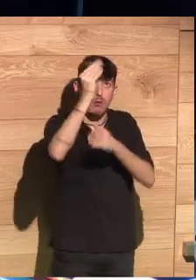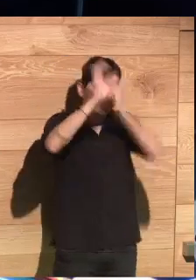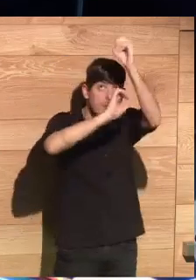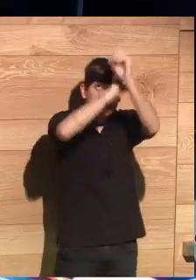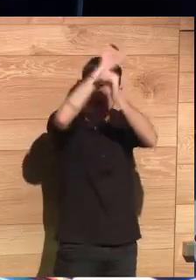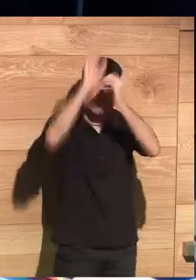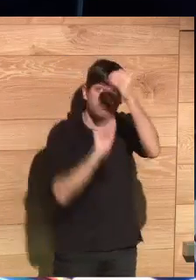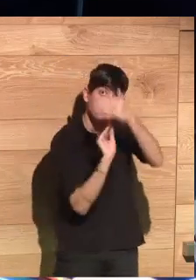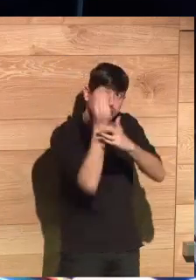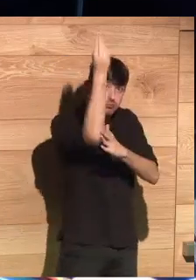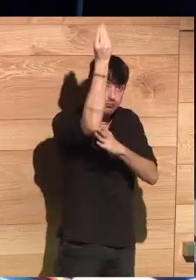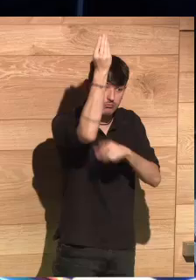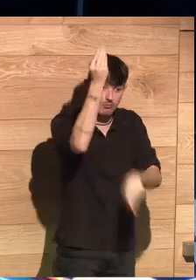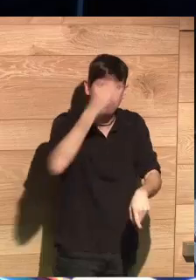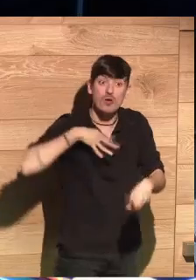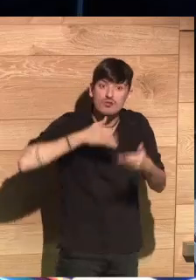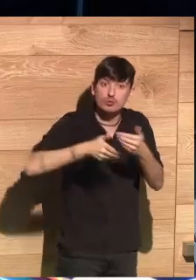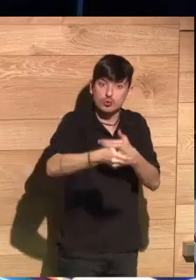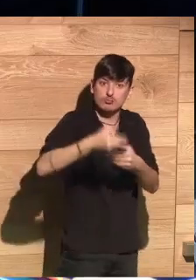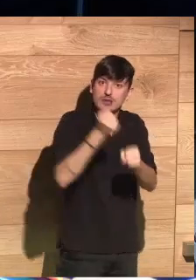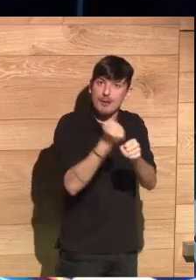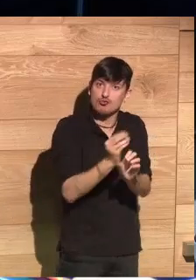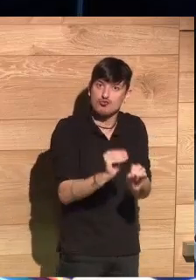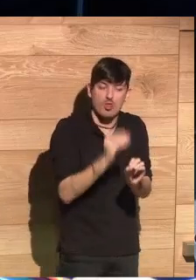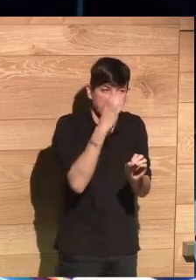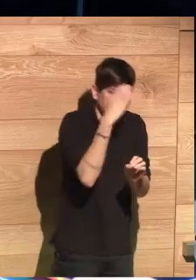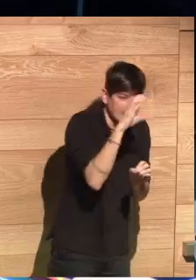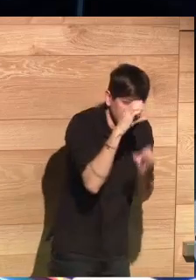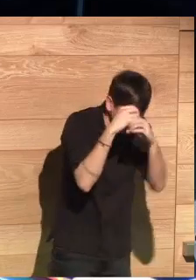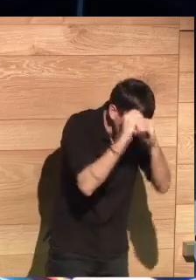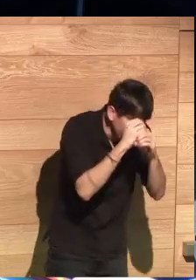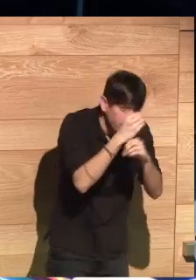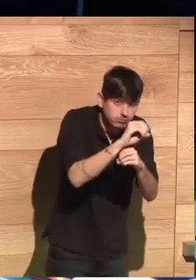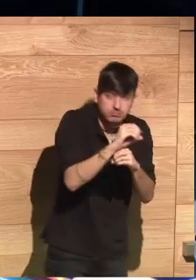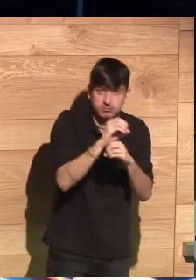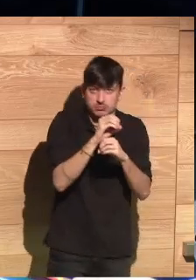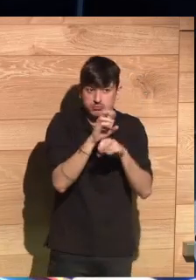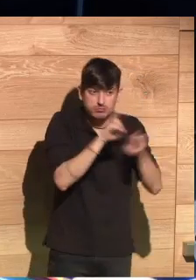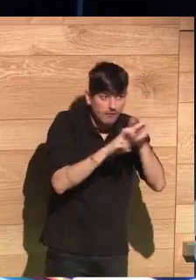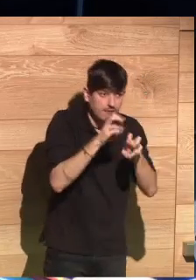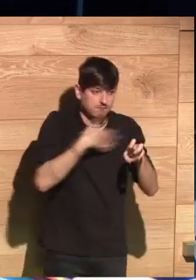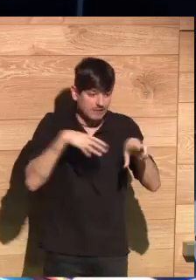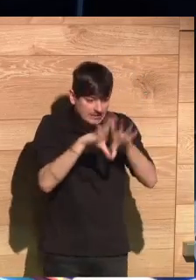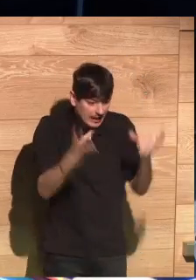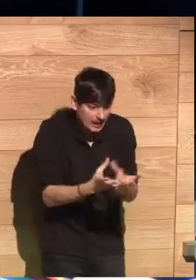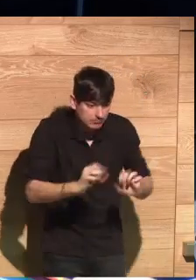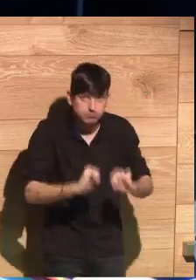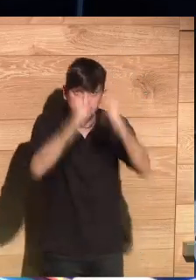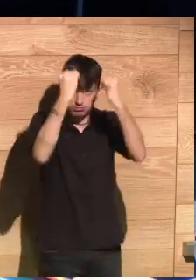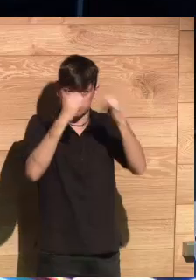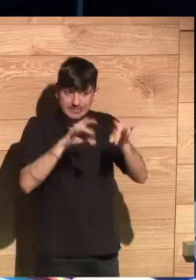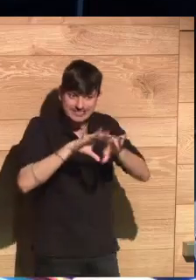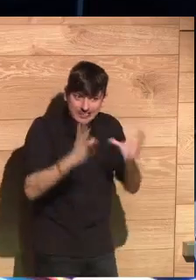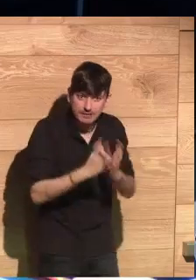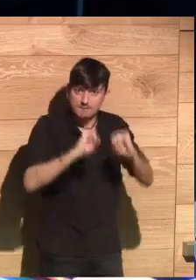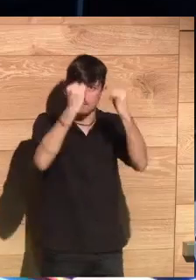él está jugando, él será el científico del futuro, en el que va a buscar salidas y aspira, bueno, a salvar la Tierra, a salvar a los terrestres,